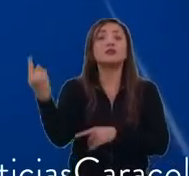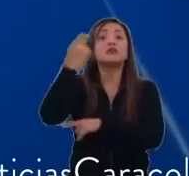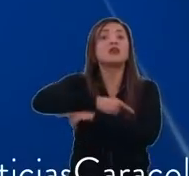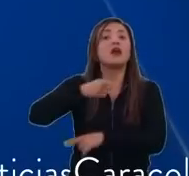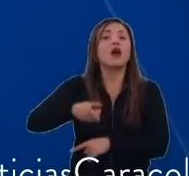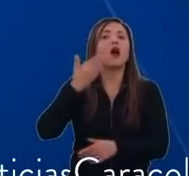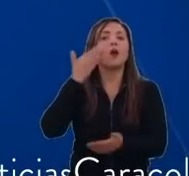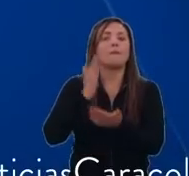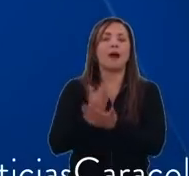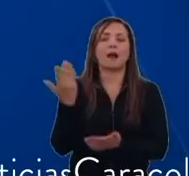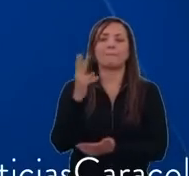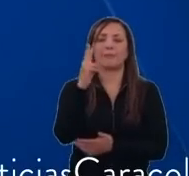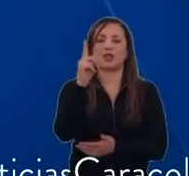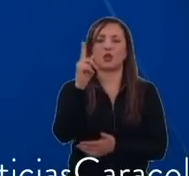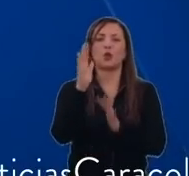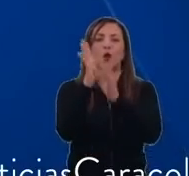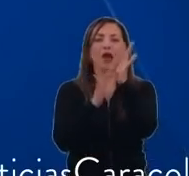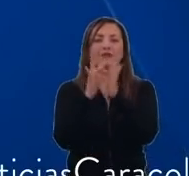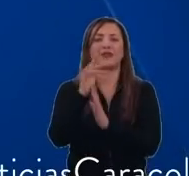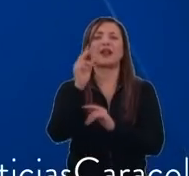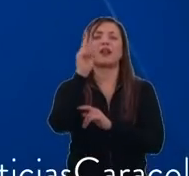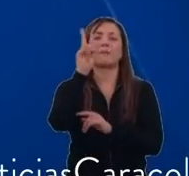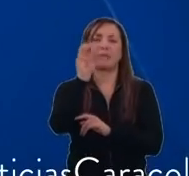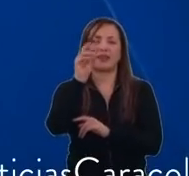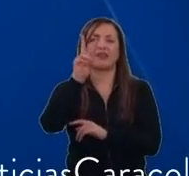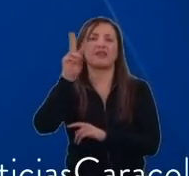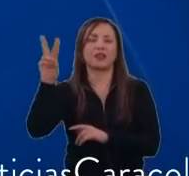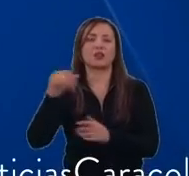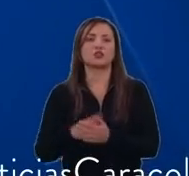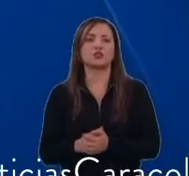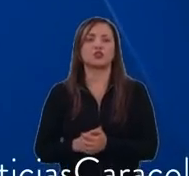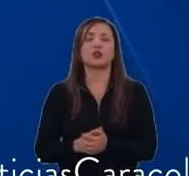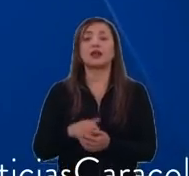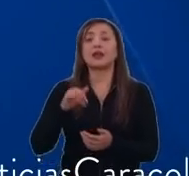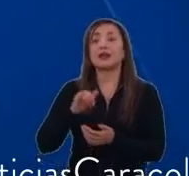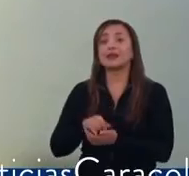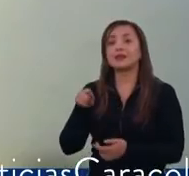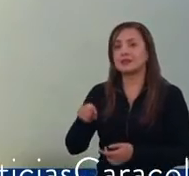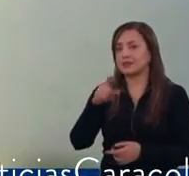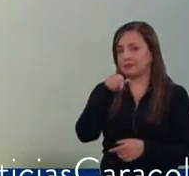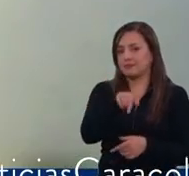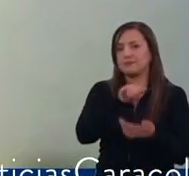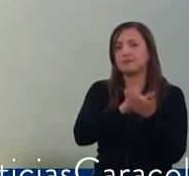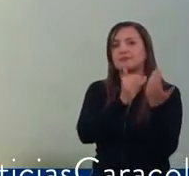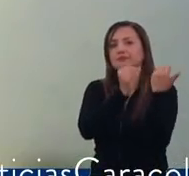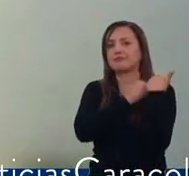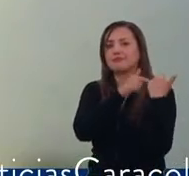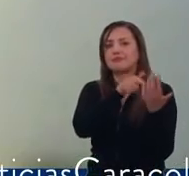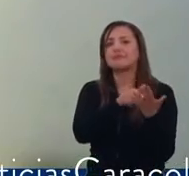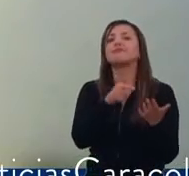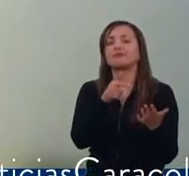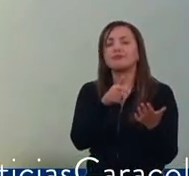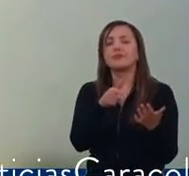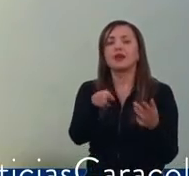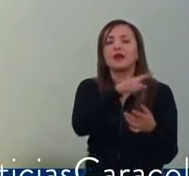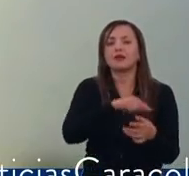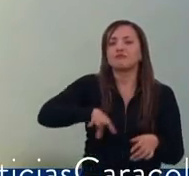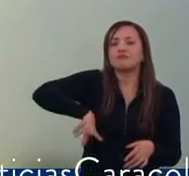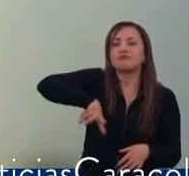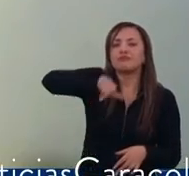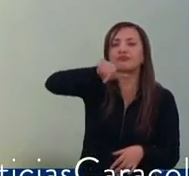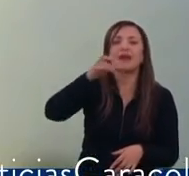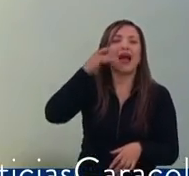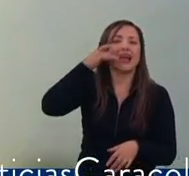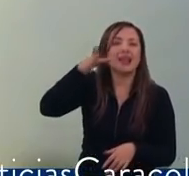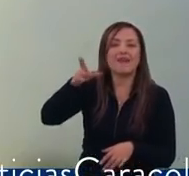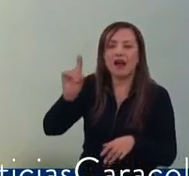de abril de 2022. Como presuntos coautores responsables del delito de hurto calificado,